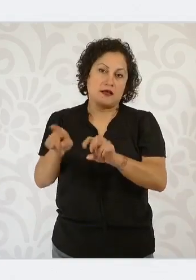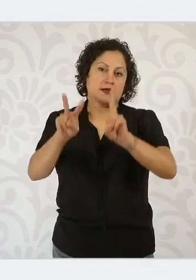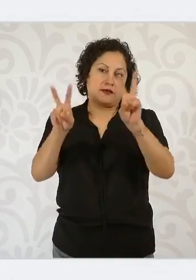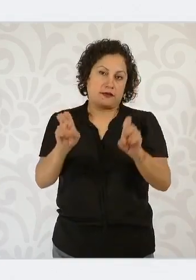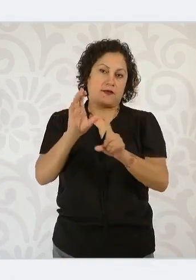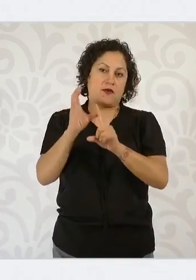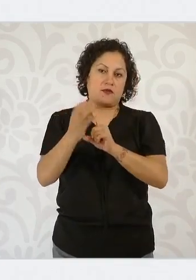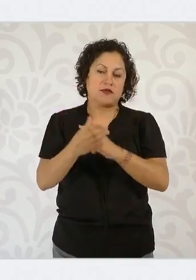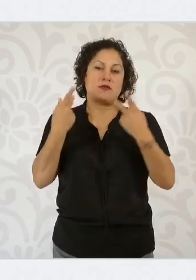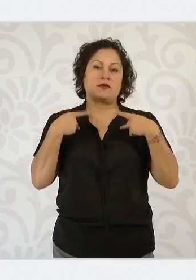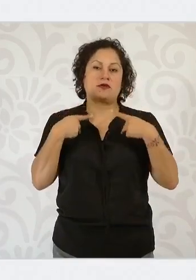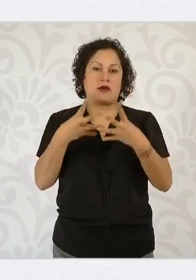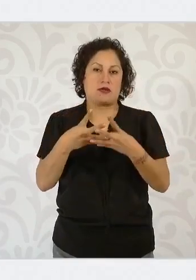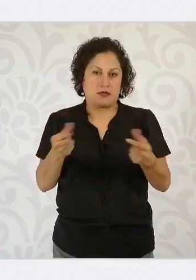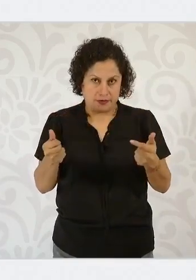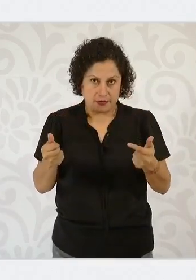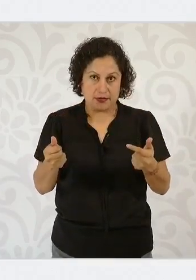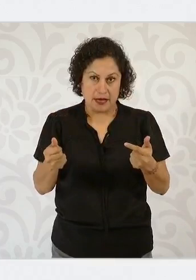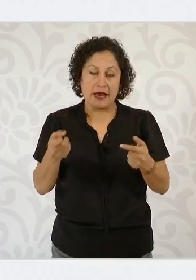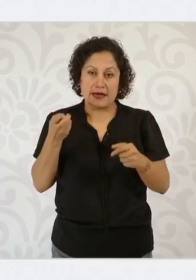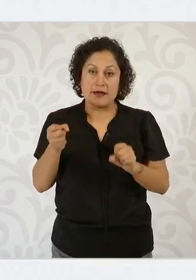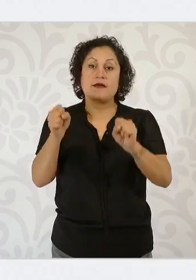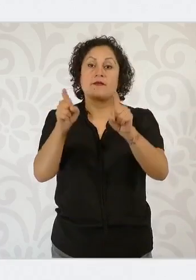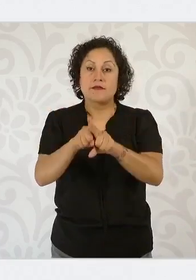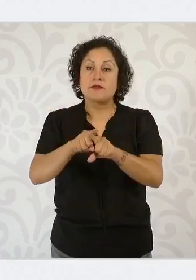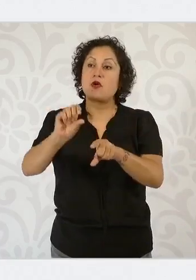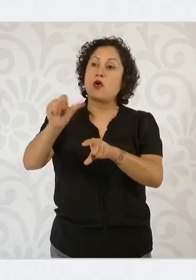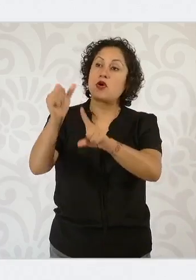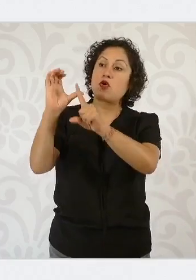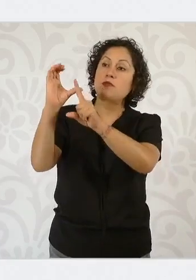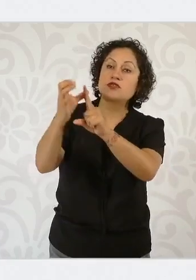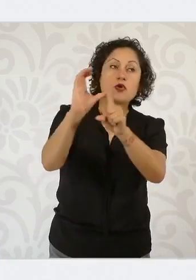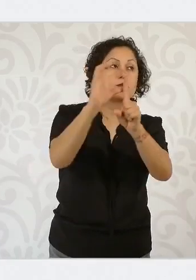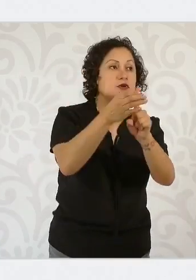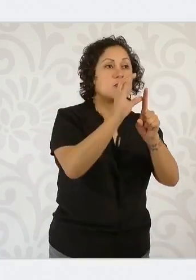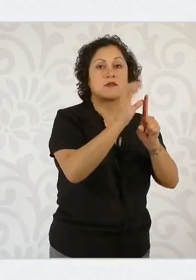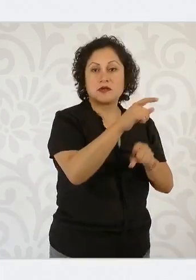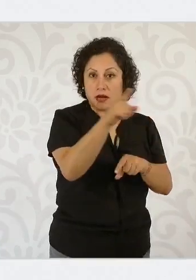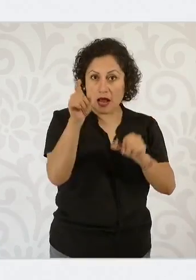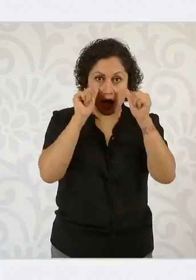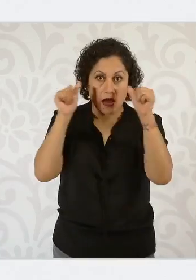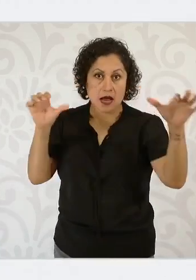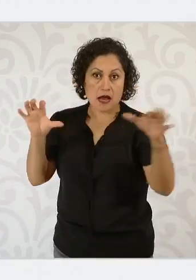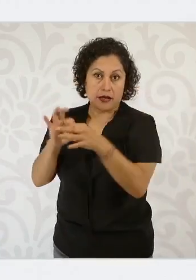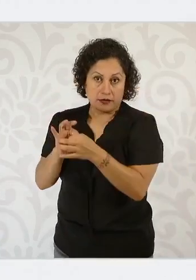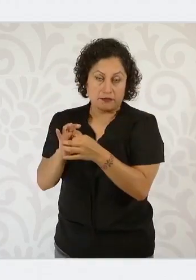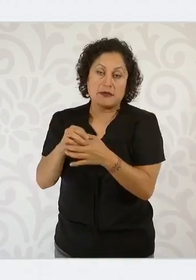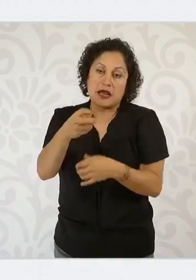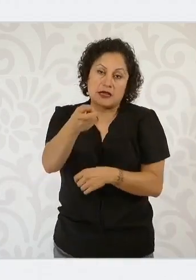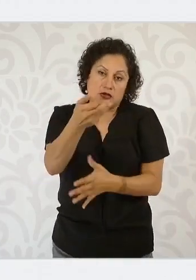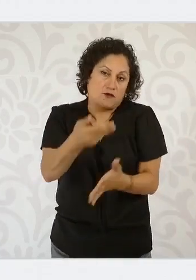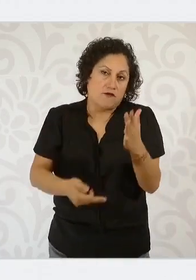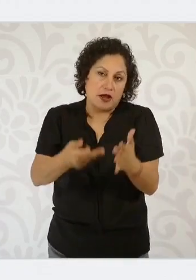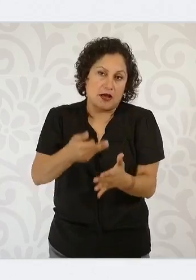desaparecidas y tiene que vincularse con las comisiones de búsqueda. Esa es la segunda parte donde hay que seguir trabajando